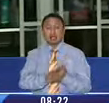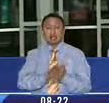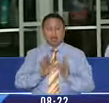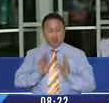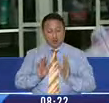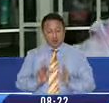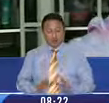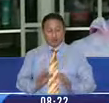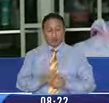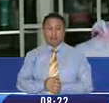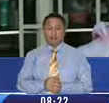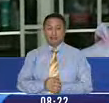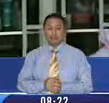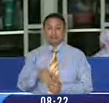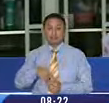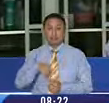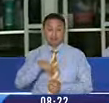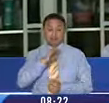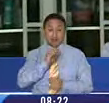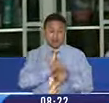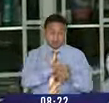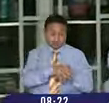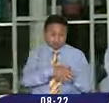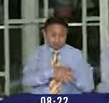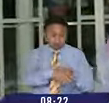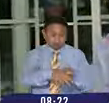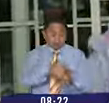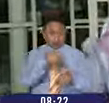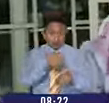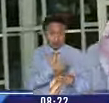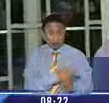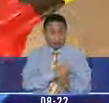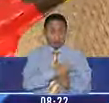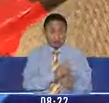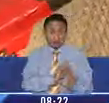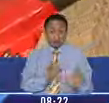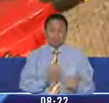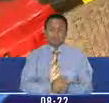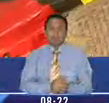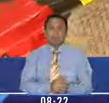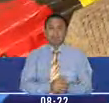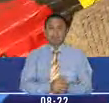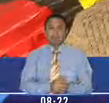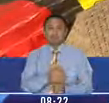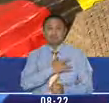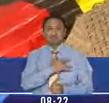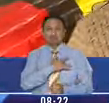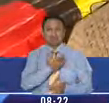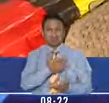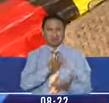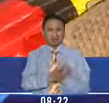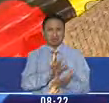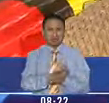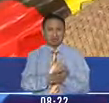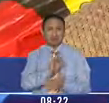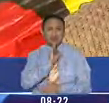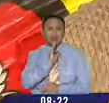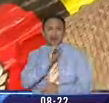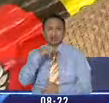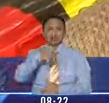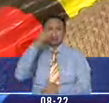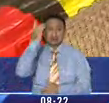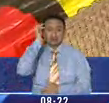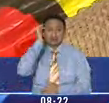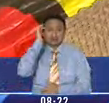y también ya no se va nuestro líquido vital que debemos de cuidarlo, ya no se va. Y un poquito más tranquilo ya que esto de fuga del agua nos tenía un